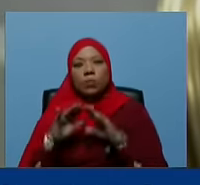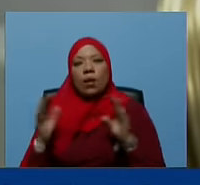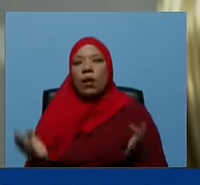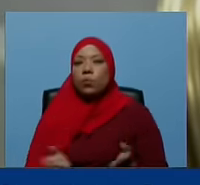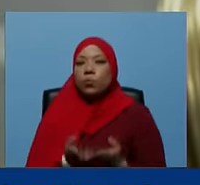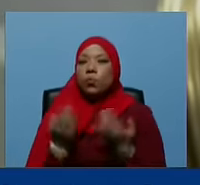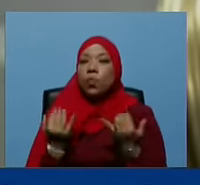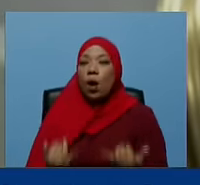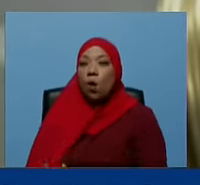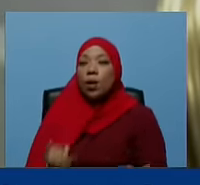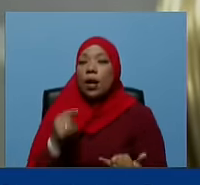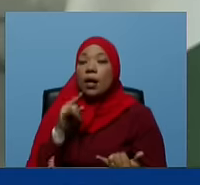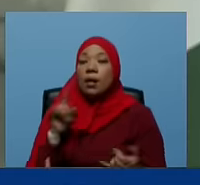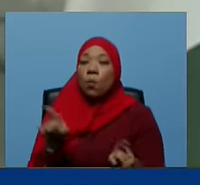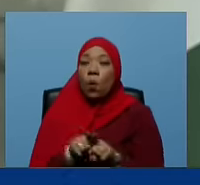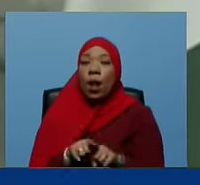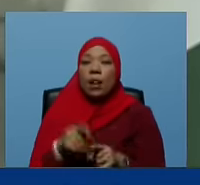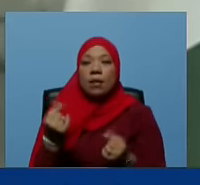entero